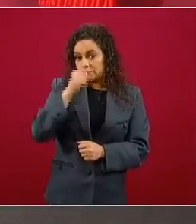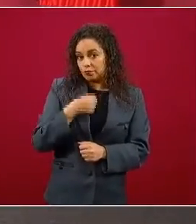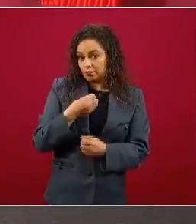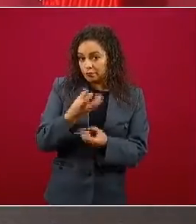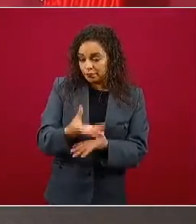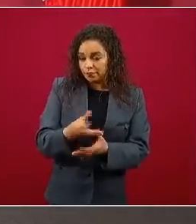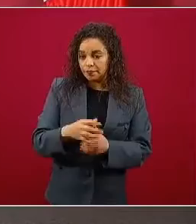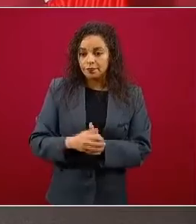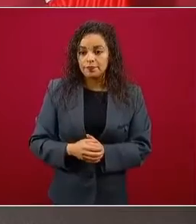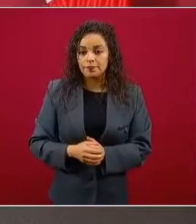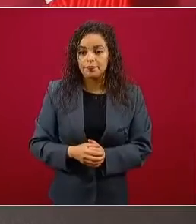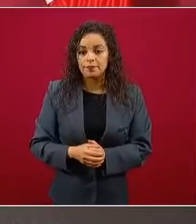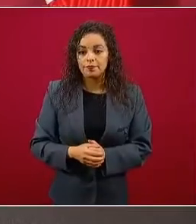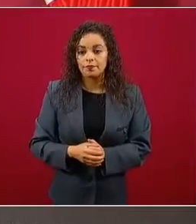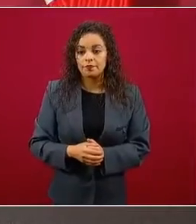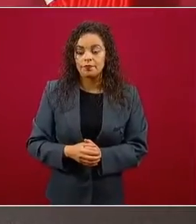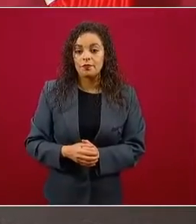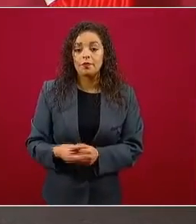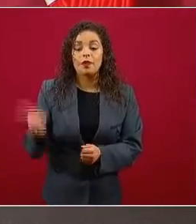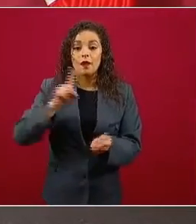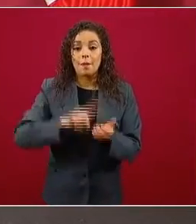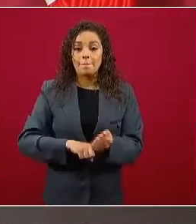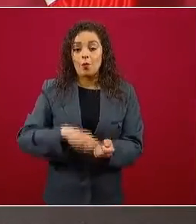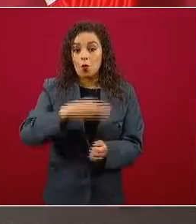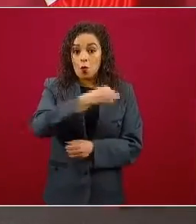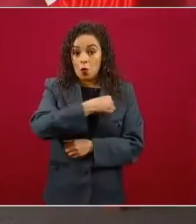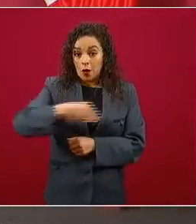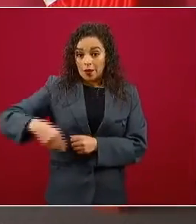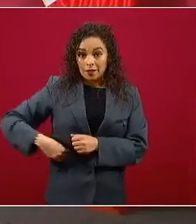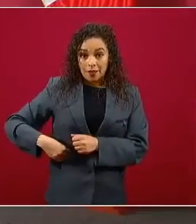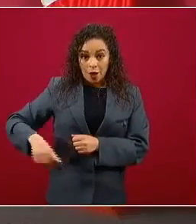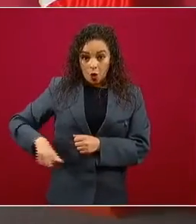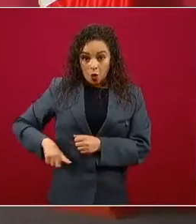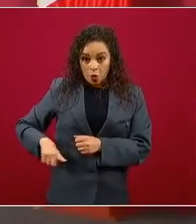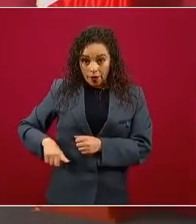es que los gobiernos municipales, los gobiernos